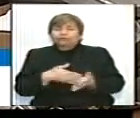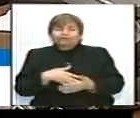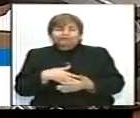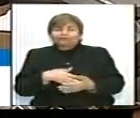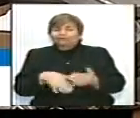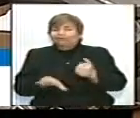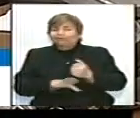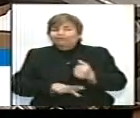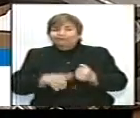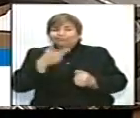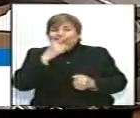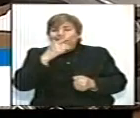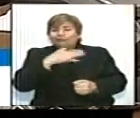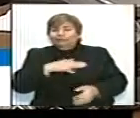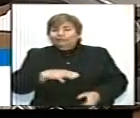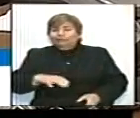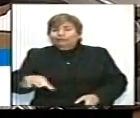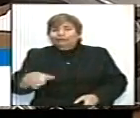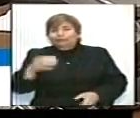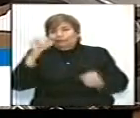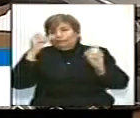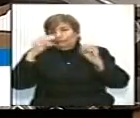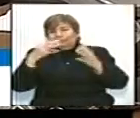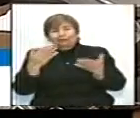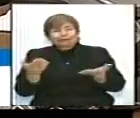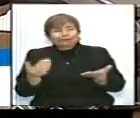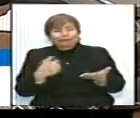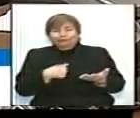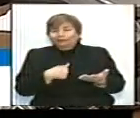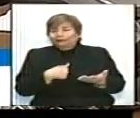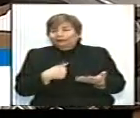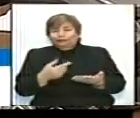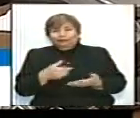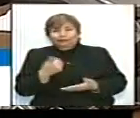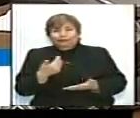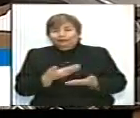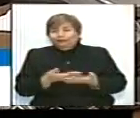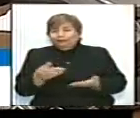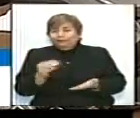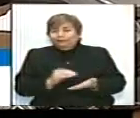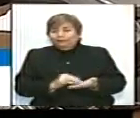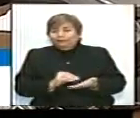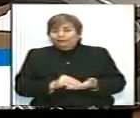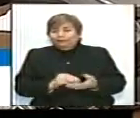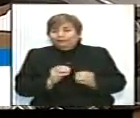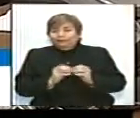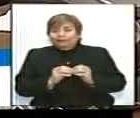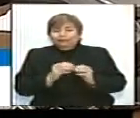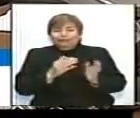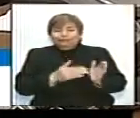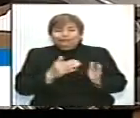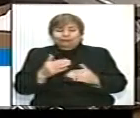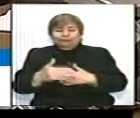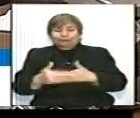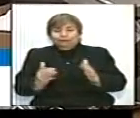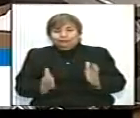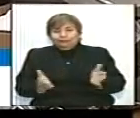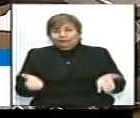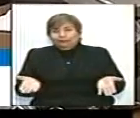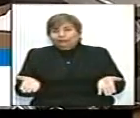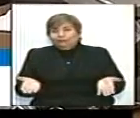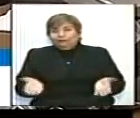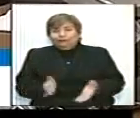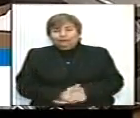servicios básicos de agua y desagüe, que, y bueno, y otros consideraciones adicionales como la habilitación urbana del terreno,